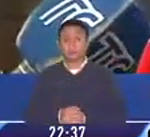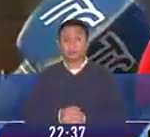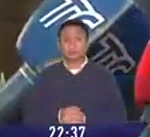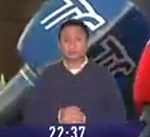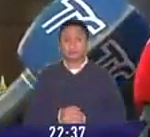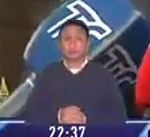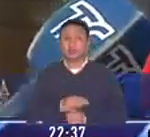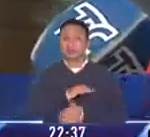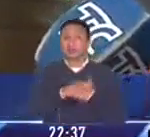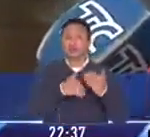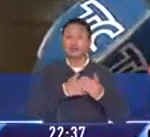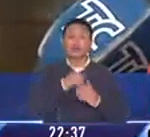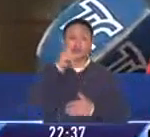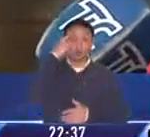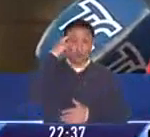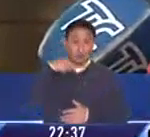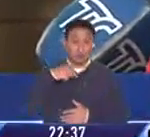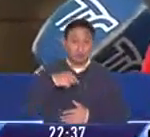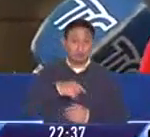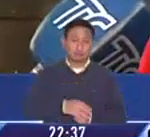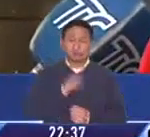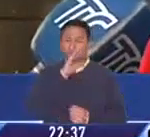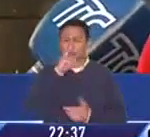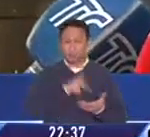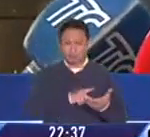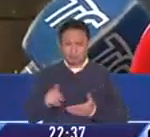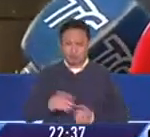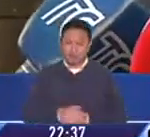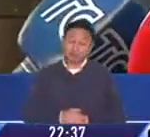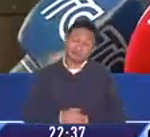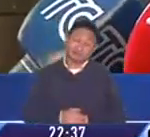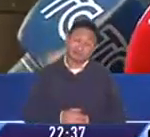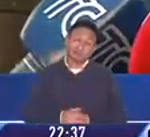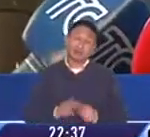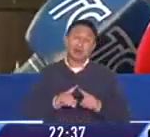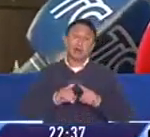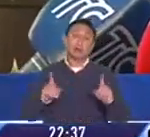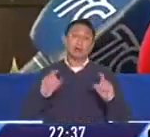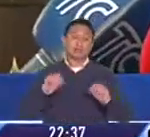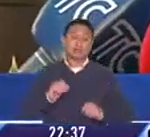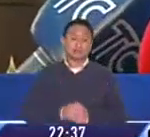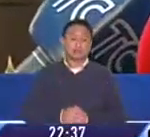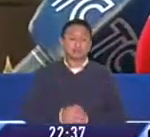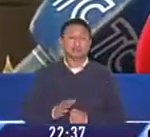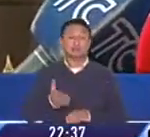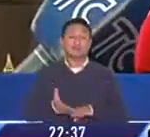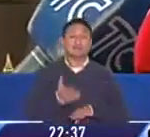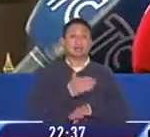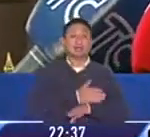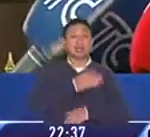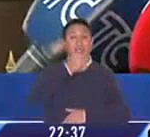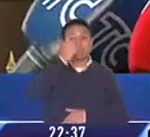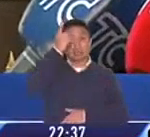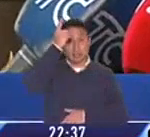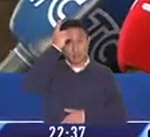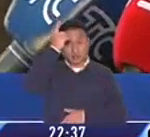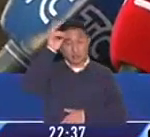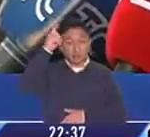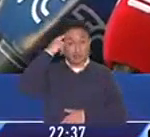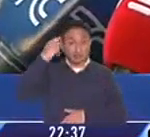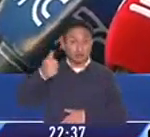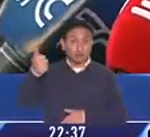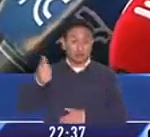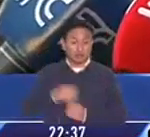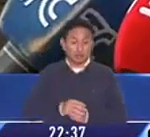todos los gobiernos y este no ha sido tampoco la excepción, pero sin embargo sí hay que reconocer que ha habido deudas anteriores que el gobierno heredó,